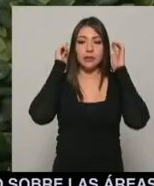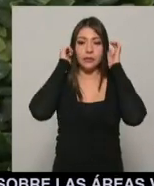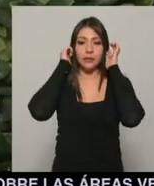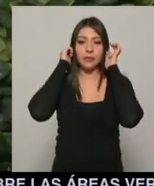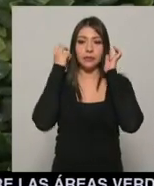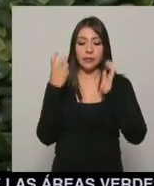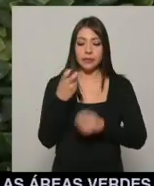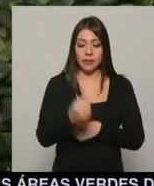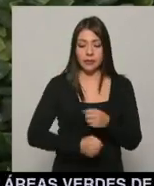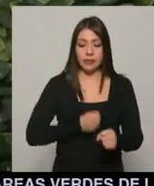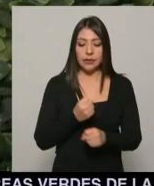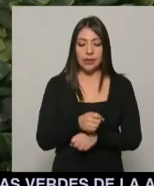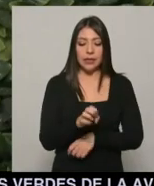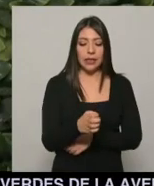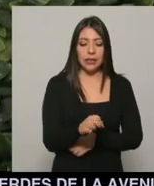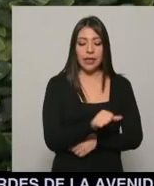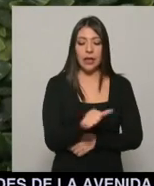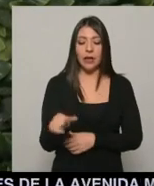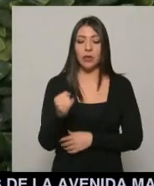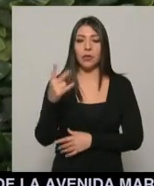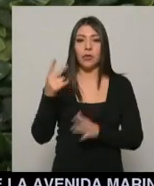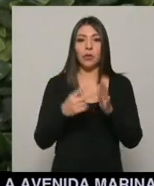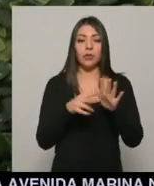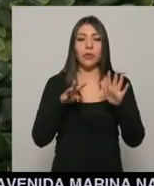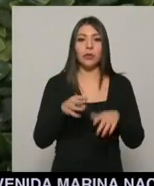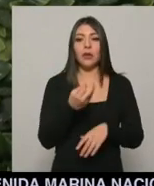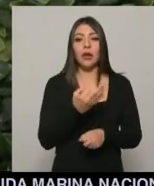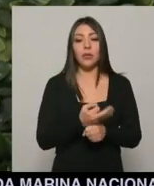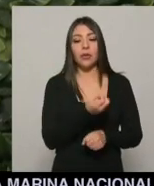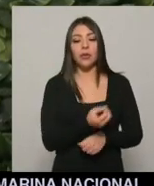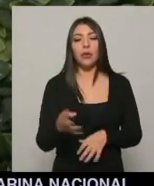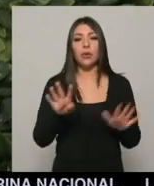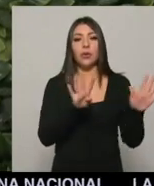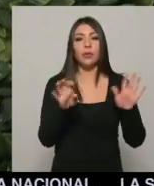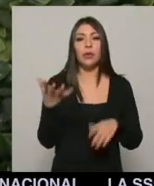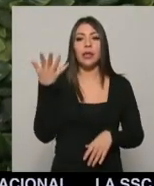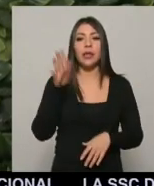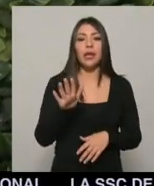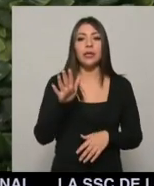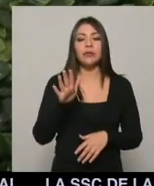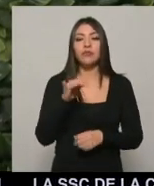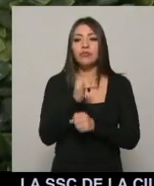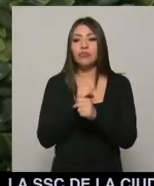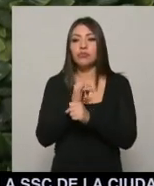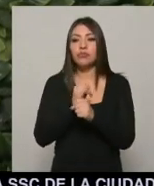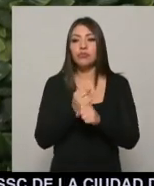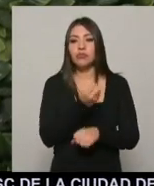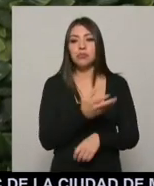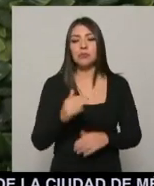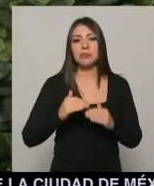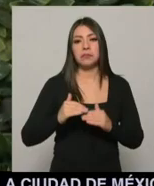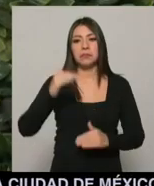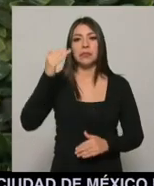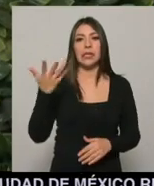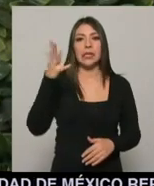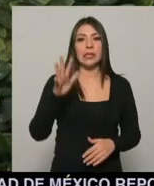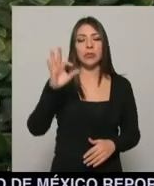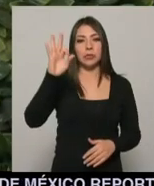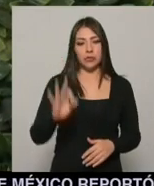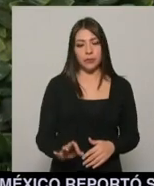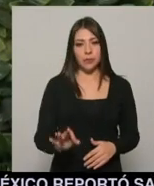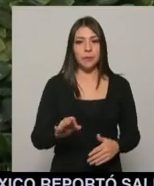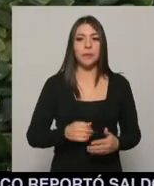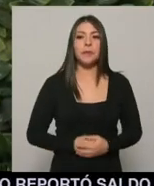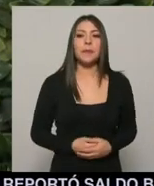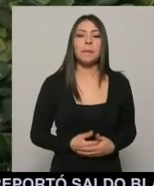enero a junio del 2019, van en 910 carpetas de investigación de dolosos, casi más del 10% de aumento. Hoy te